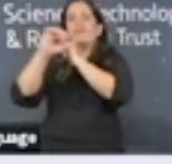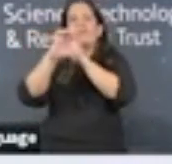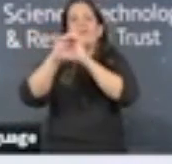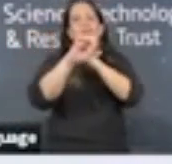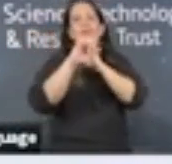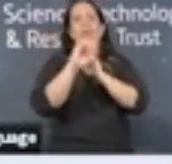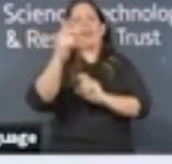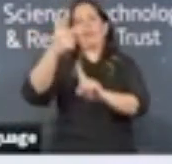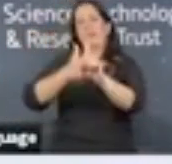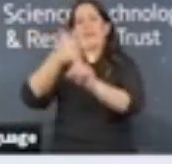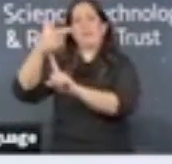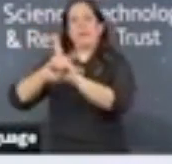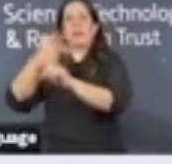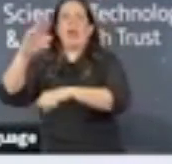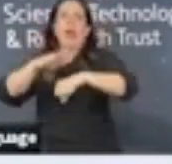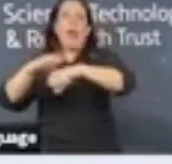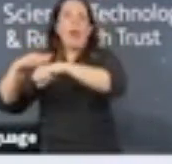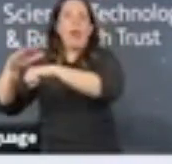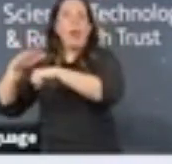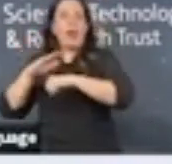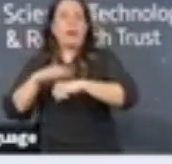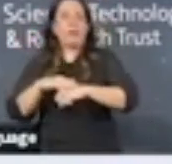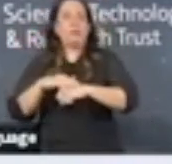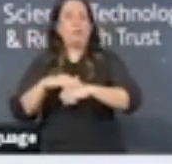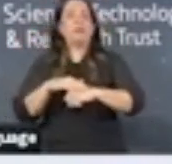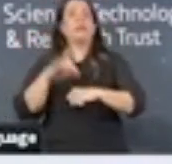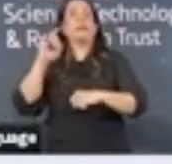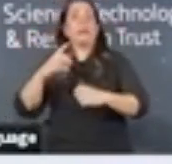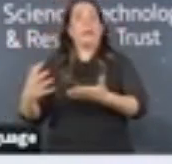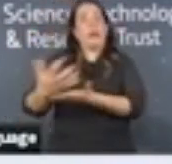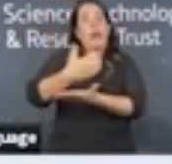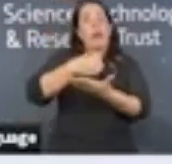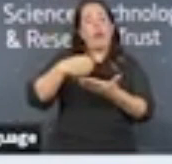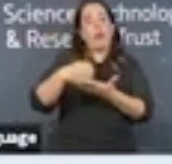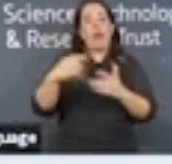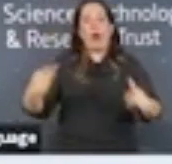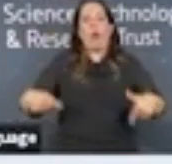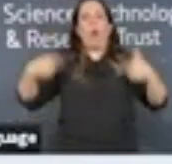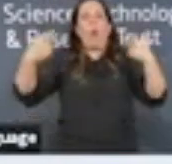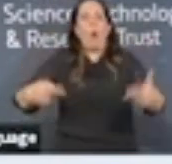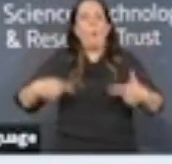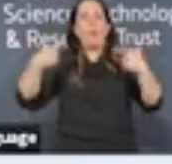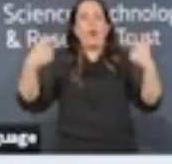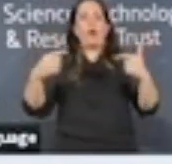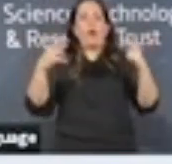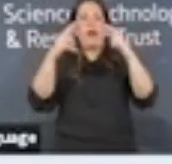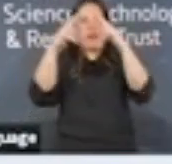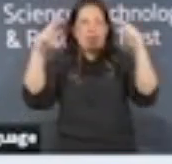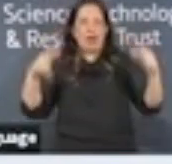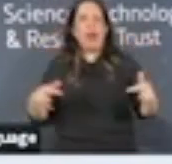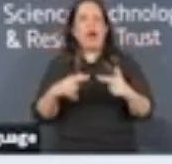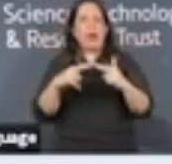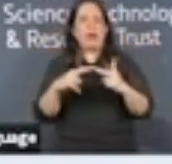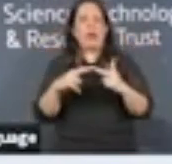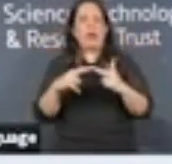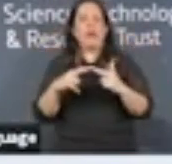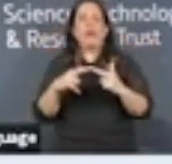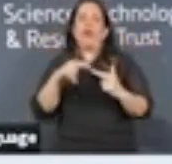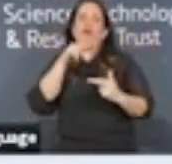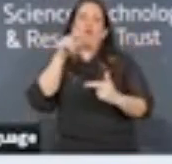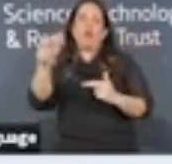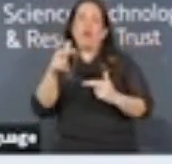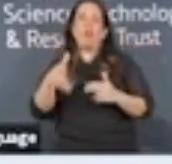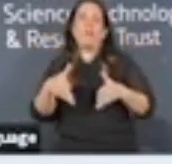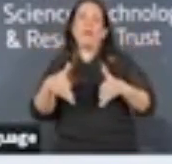trimestrales. Hay que recoger y reciclar los neumáticos permanentemente, no dejar que se acumulen. Hay